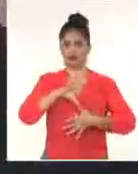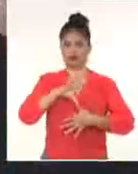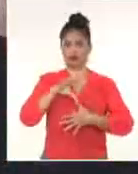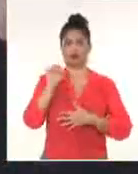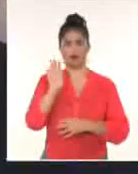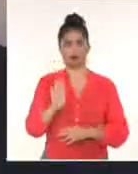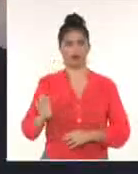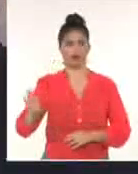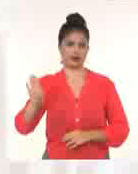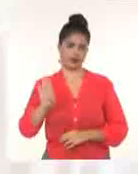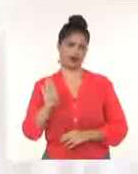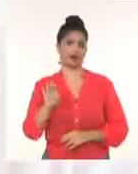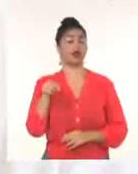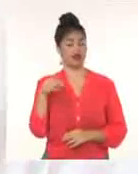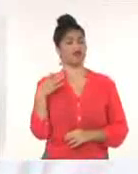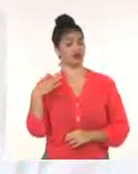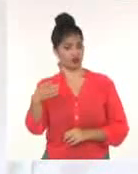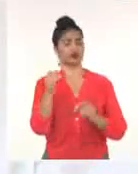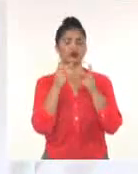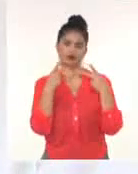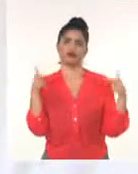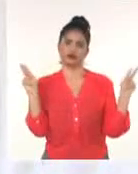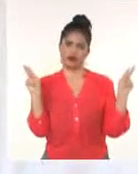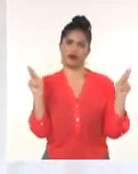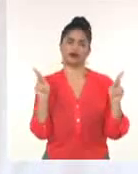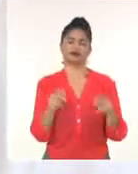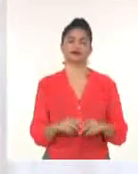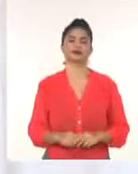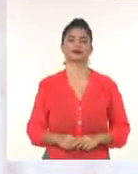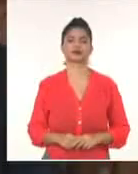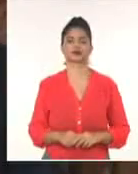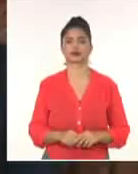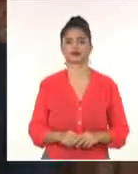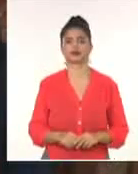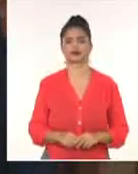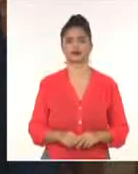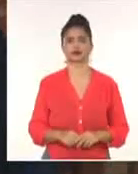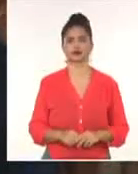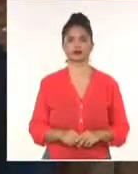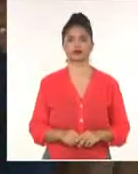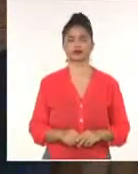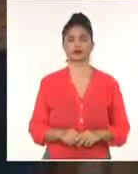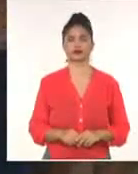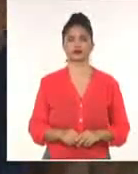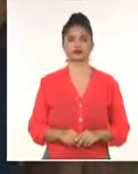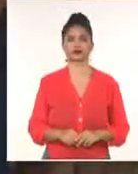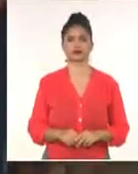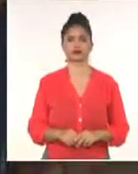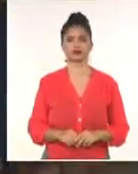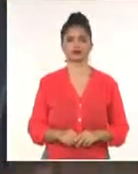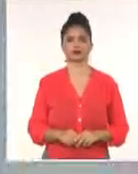de ser un futuro hombre de ciencia. Emir Urquiza y Bárbara Aroche Cuadro, Canal Cubano de Noticias.